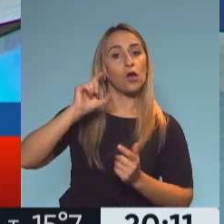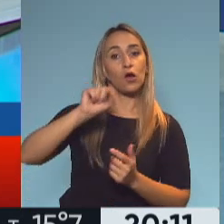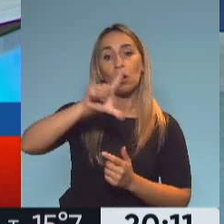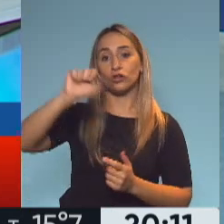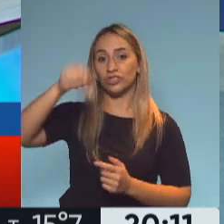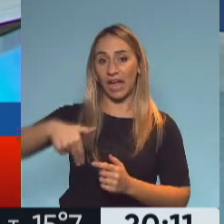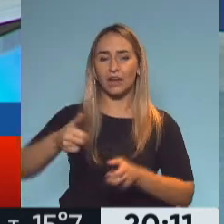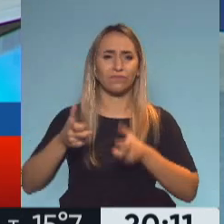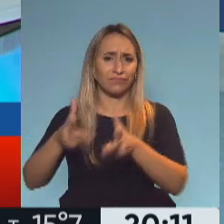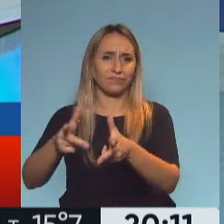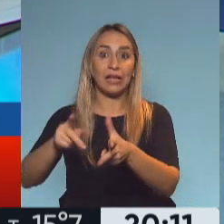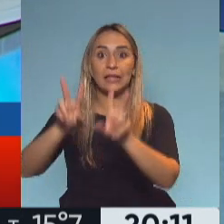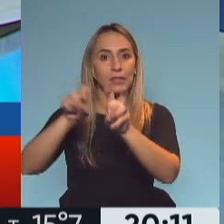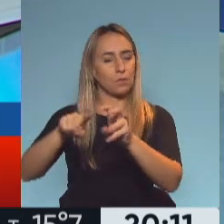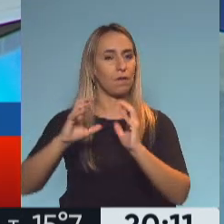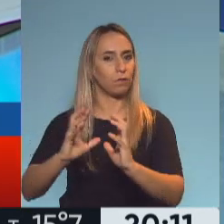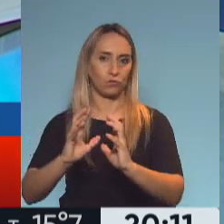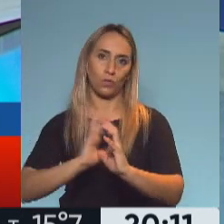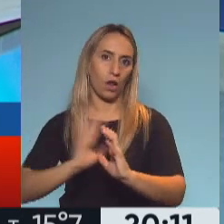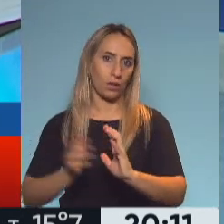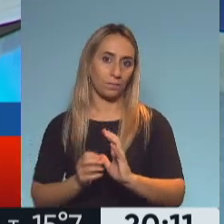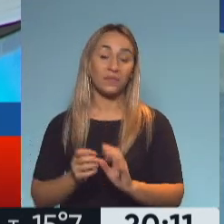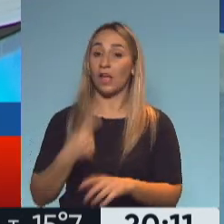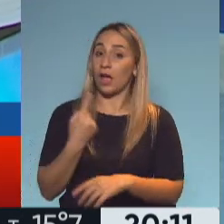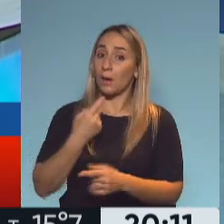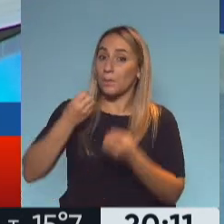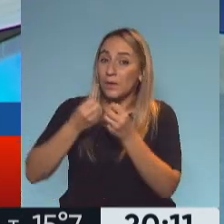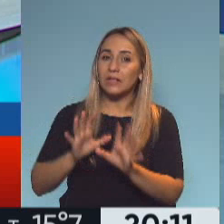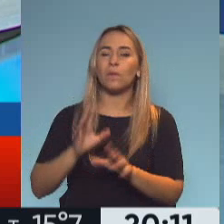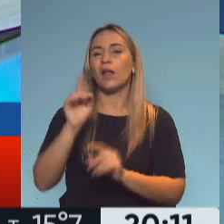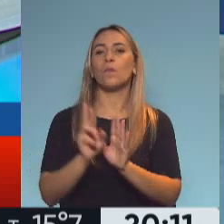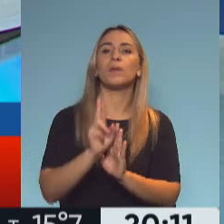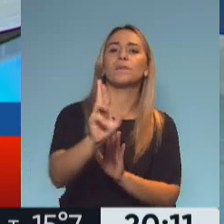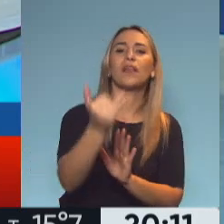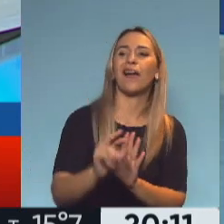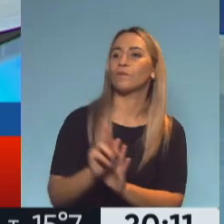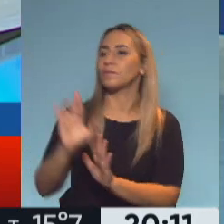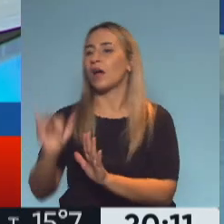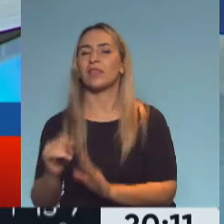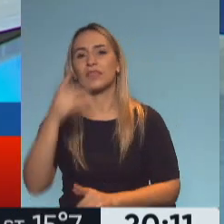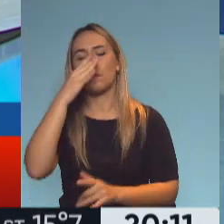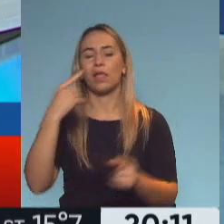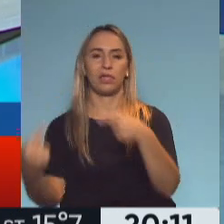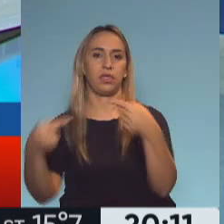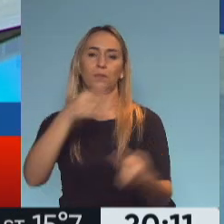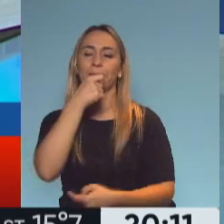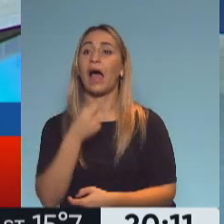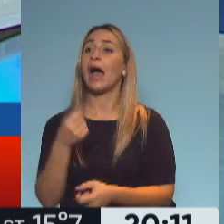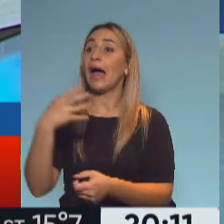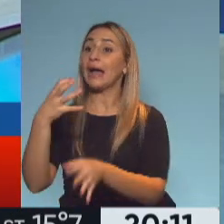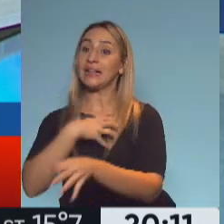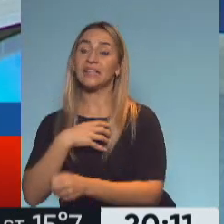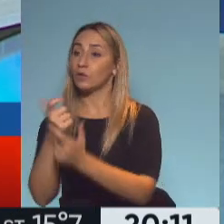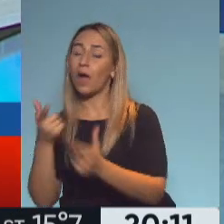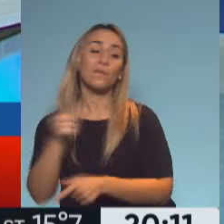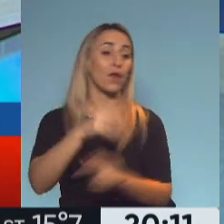instalar un tema, que es el fútbol. Dice, si empezamos con las excepciones, después dicen, no hay clases, pero hay fútbol, hay que dar el ejemplo. Si es algo drástico,